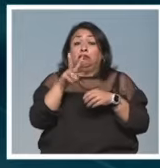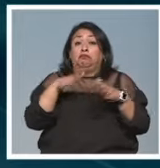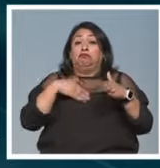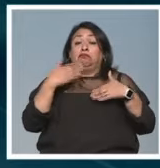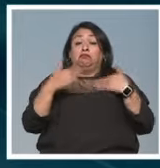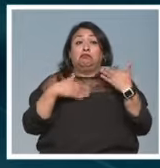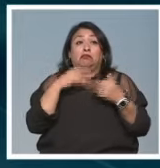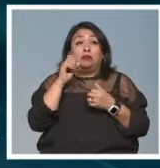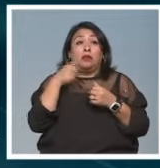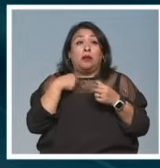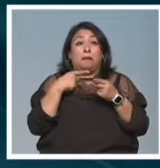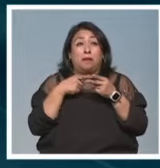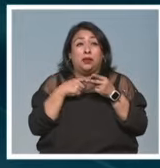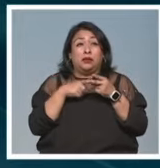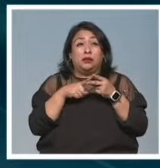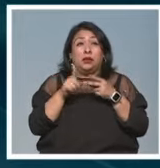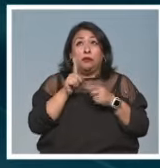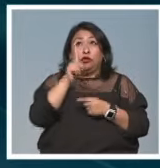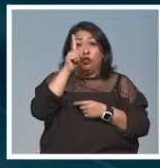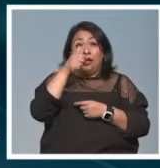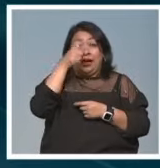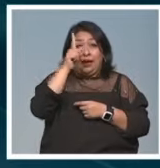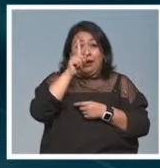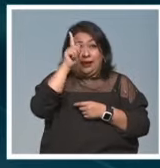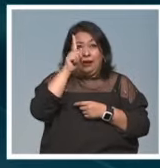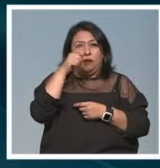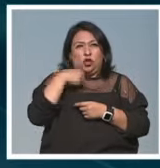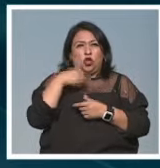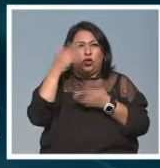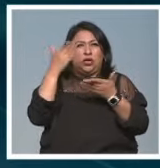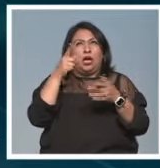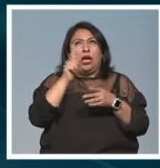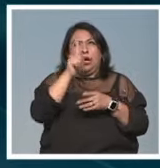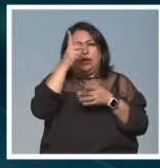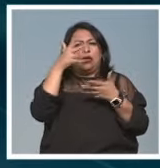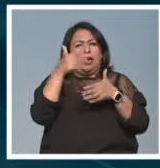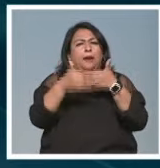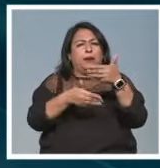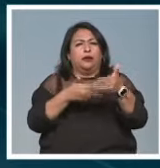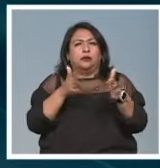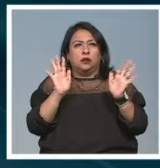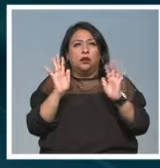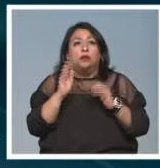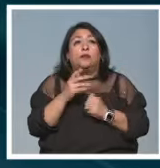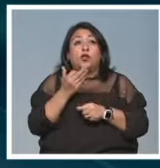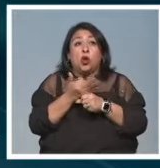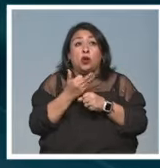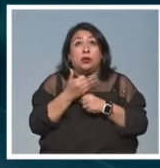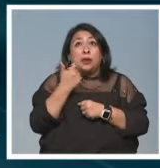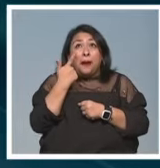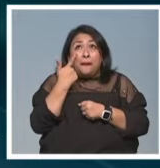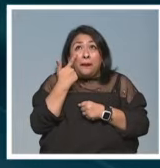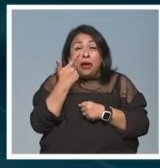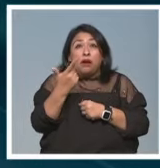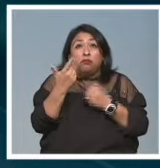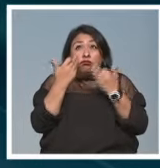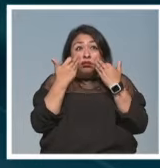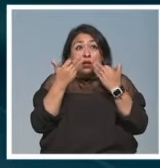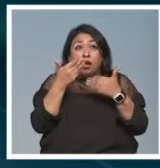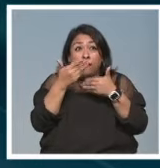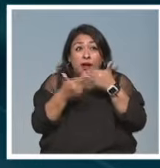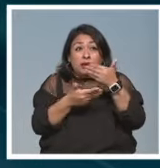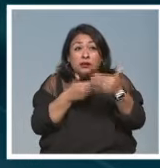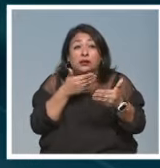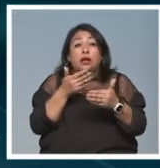divertido, porque empezamos desde ahí arriba. Yo llegué pues ya cuando tenían algo avanzado, pero pues ya ahorita ver cómo es estar